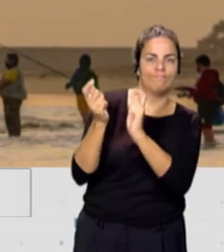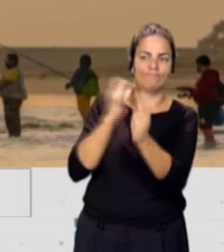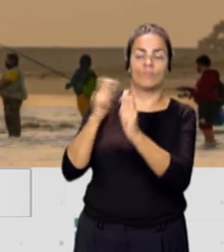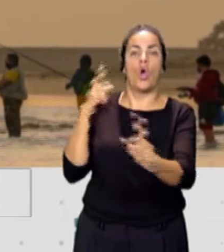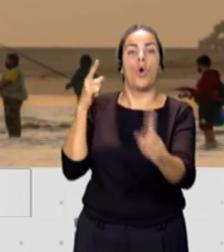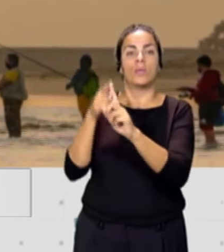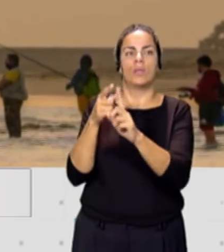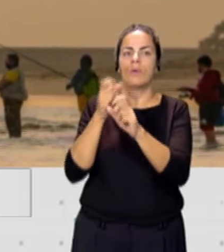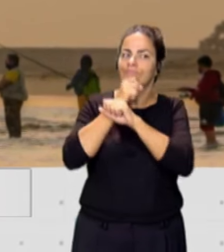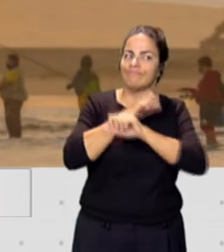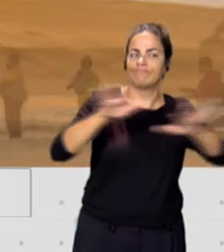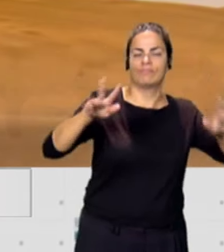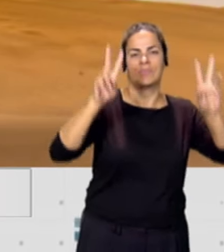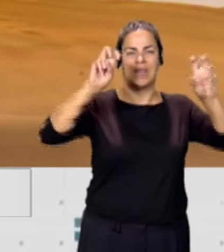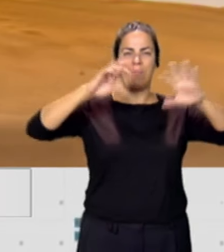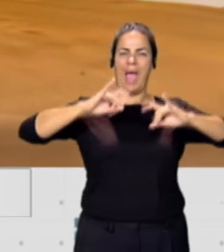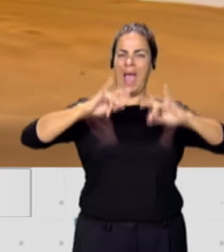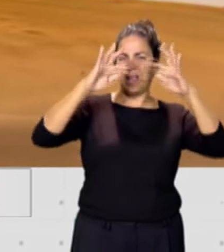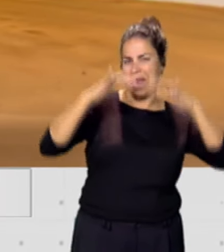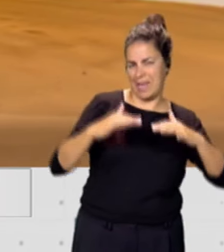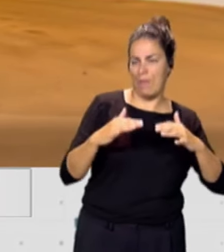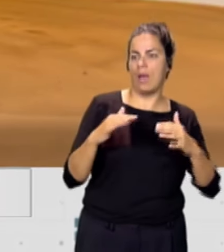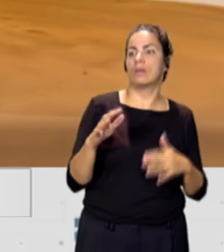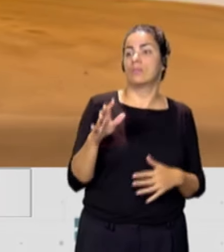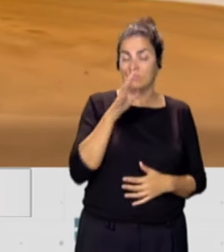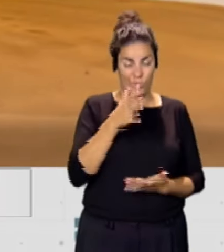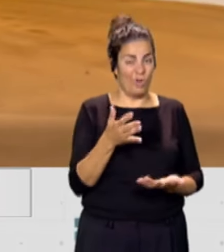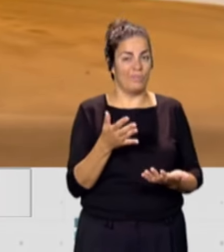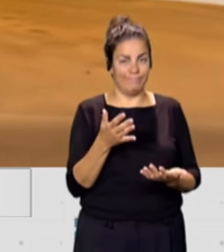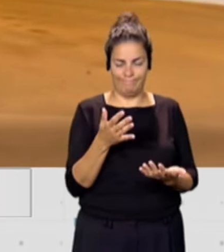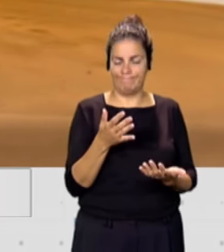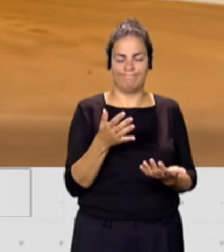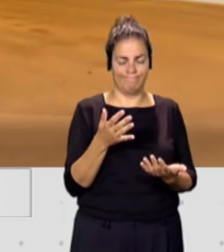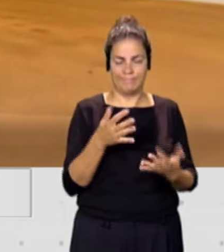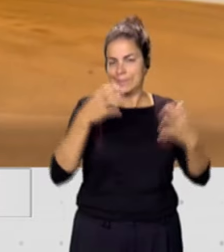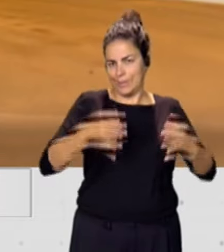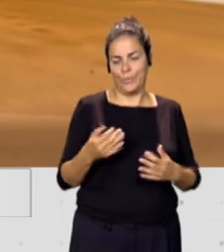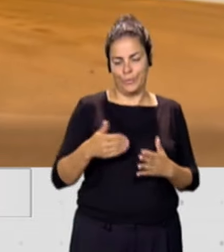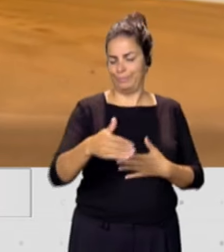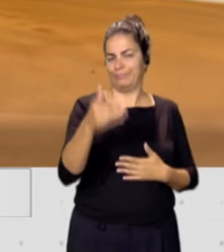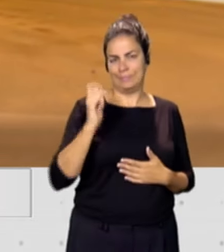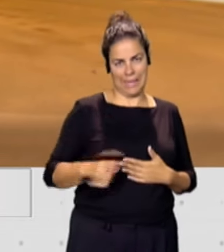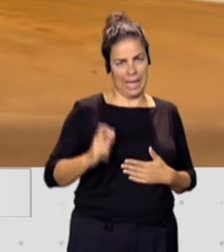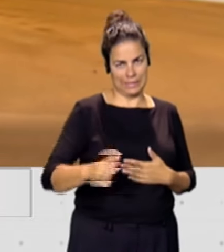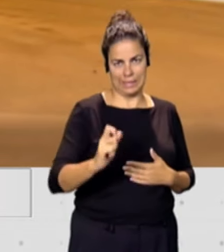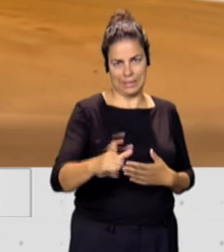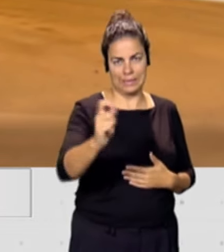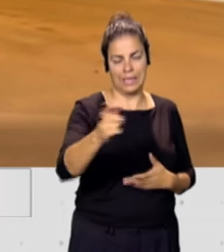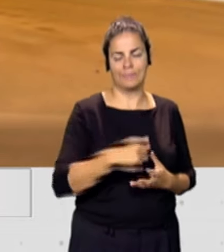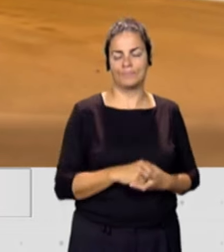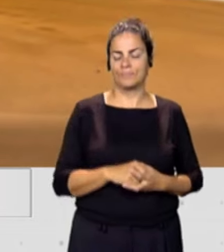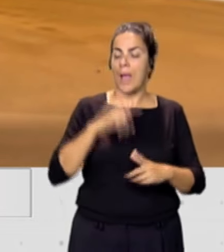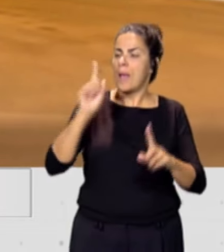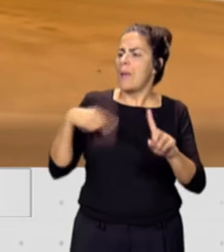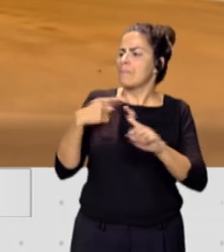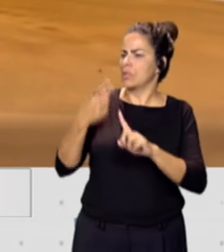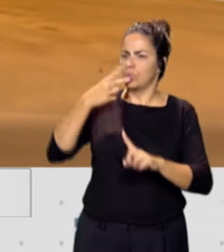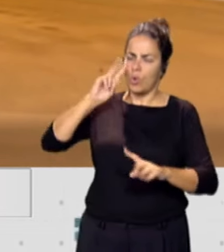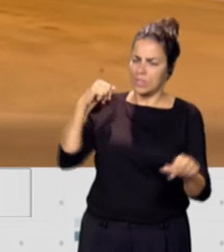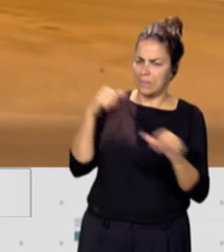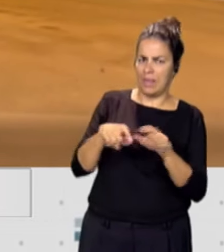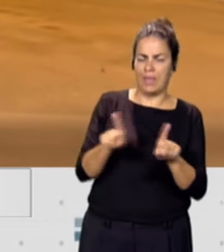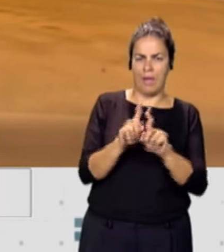sobre la calima que es un fenómeno que digo que que veremos mucho más en el en el futuro y además que a lo largo de tu trayectoria tanto de periodista como de